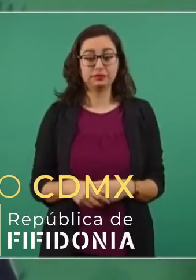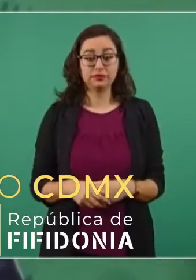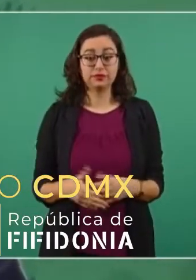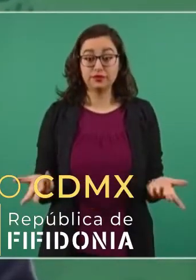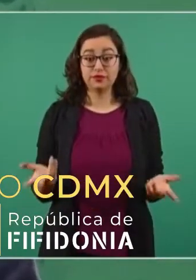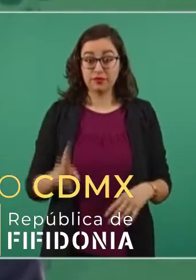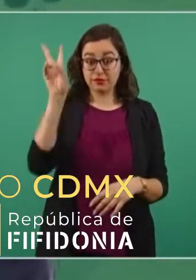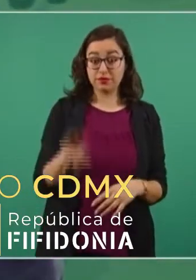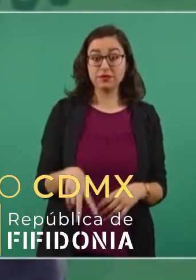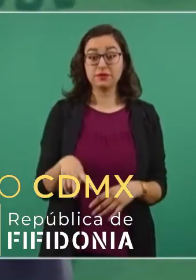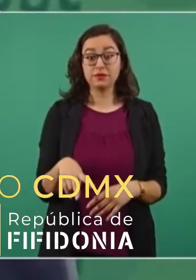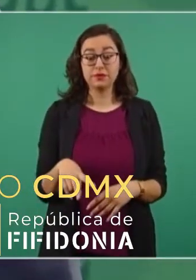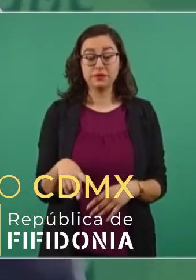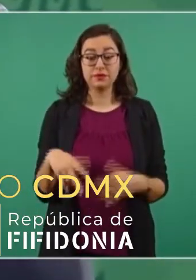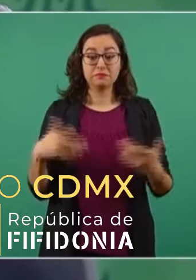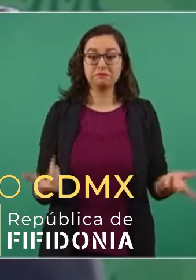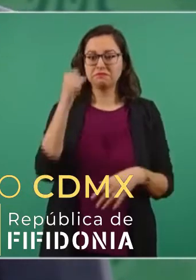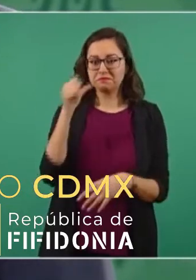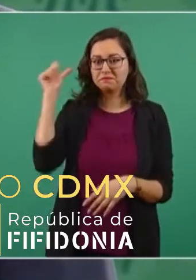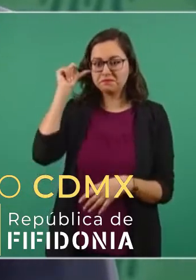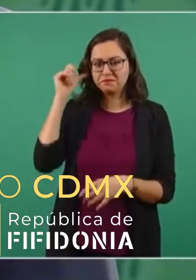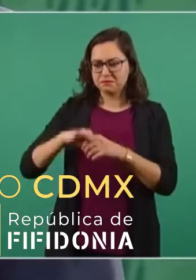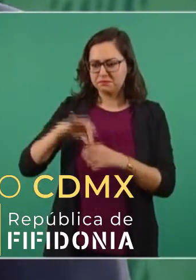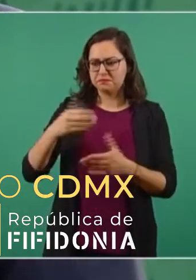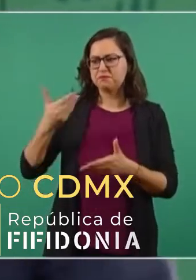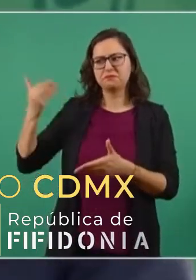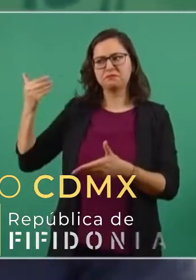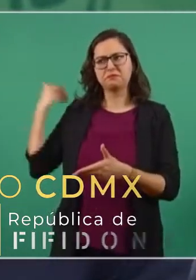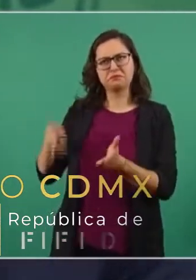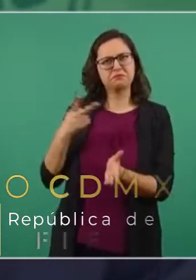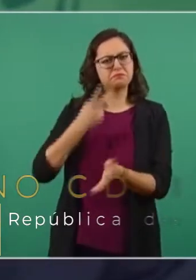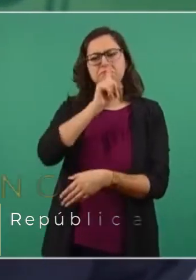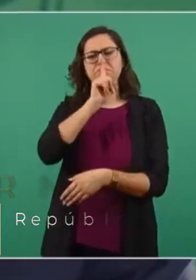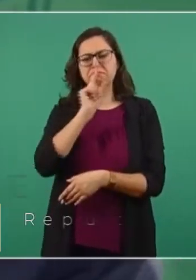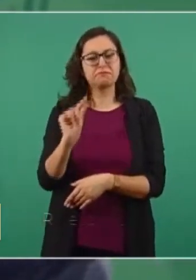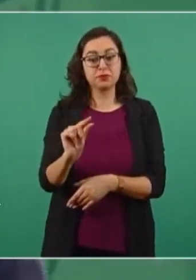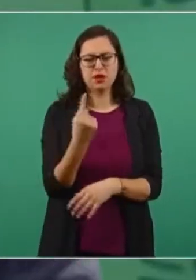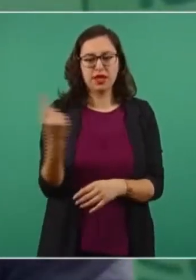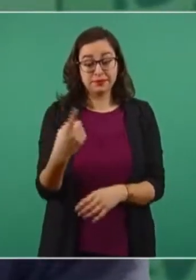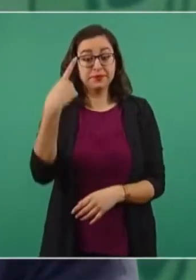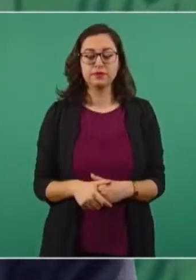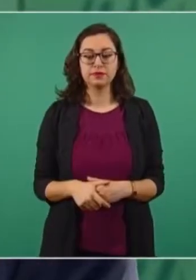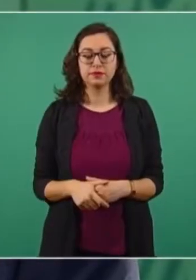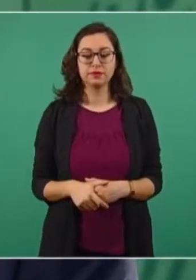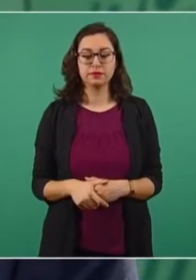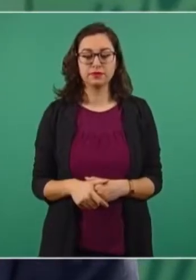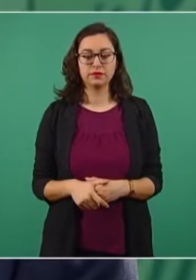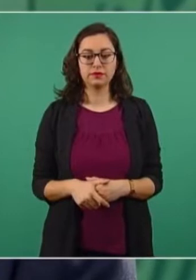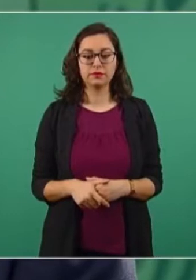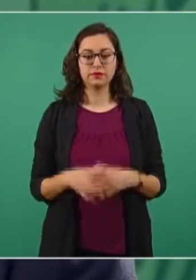elecciones como las de ayer. Y digo esto porque las elecciones de ayer